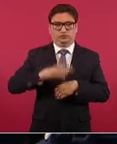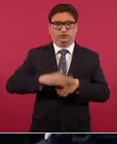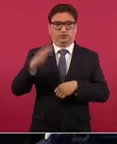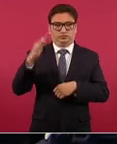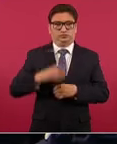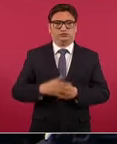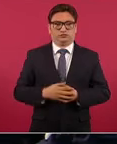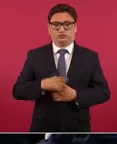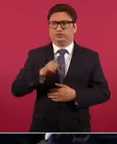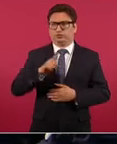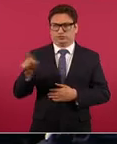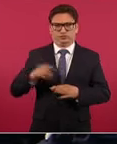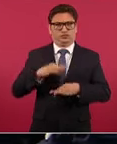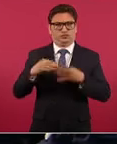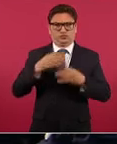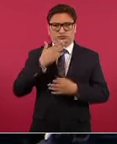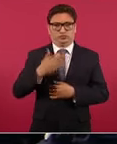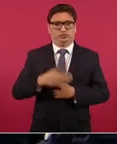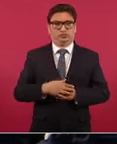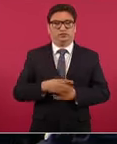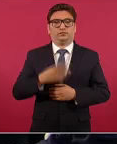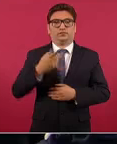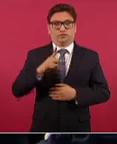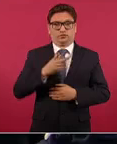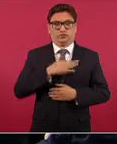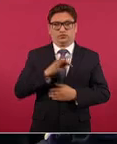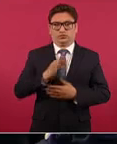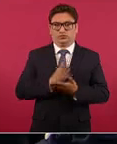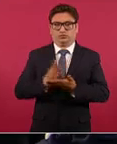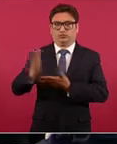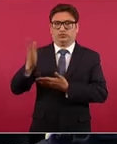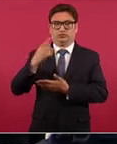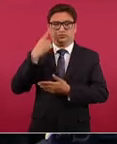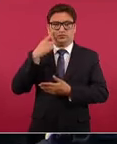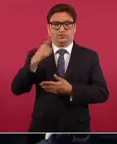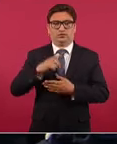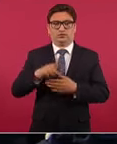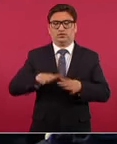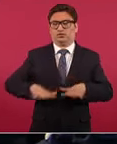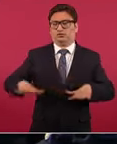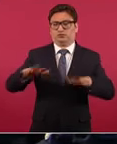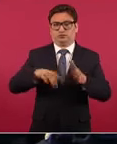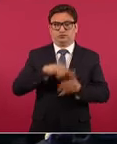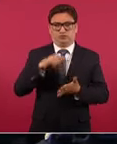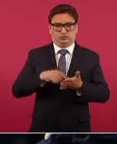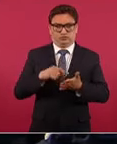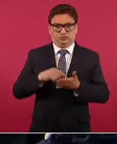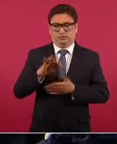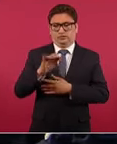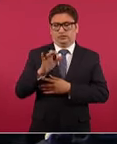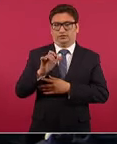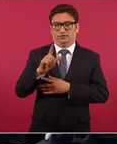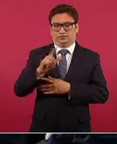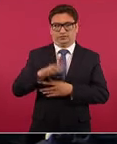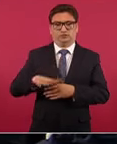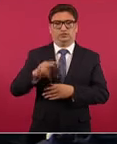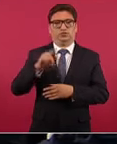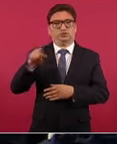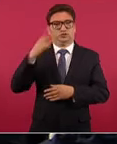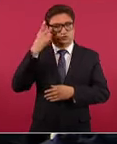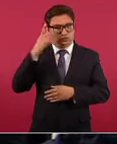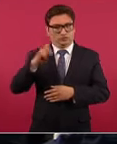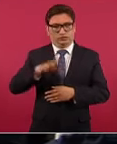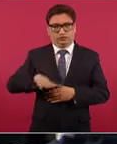importan muy bien y sondeos dejan pasar si al salir no crucen el muelle fiscal y si no el otro si los dueños de los